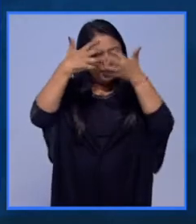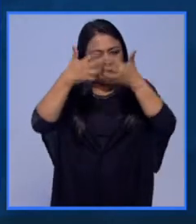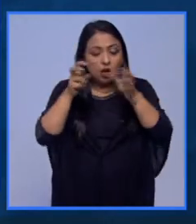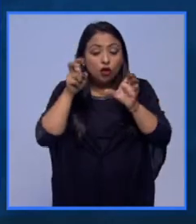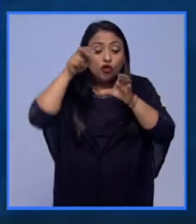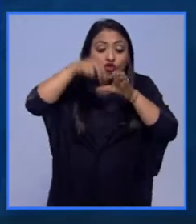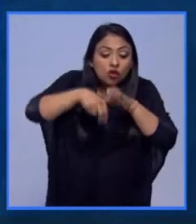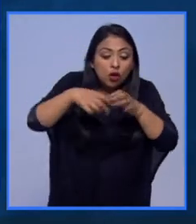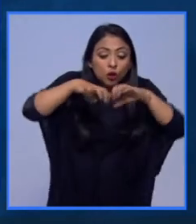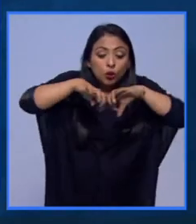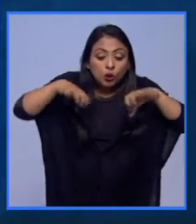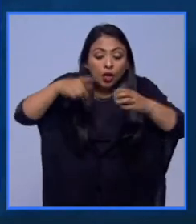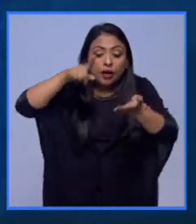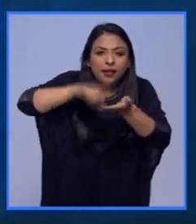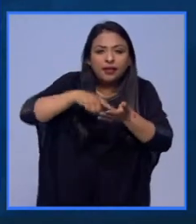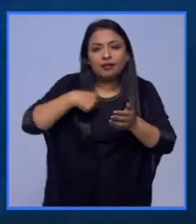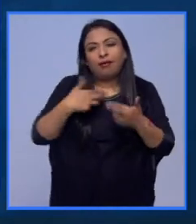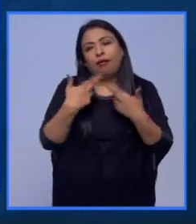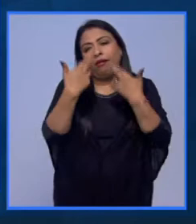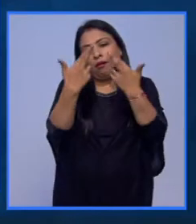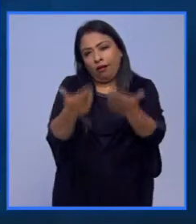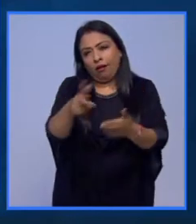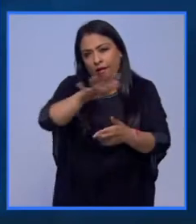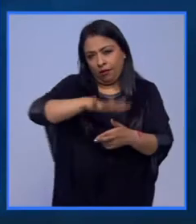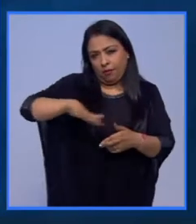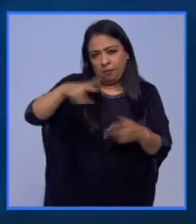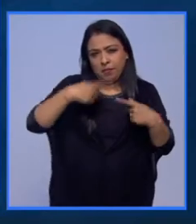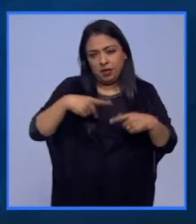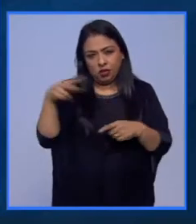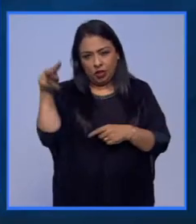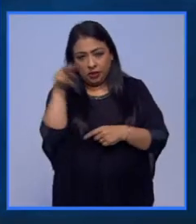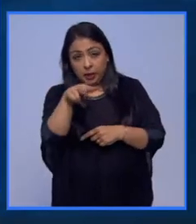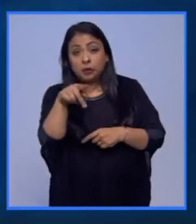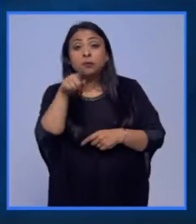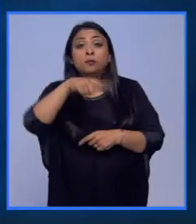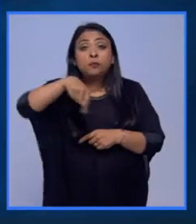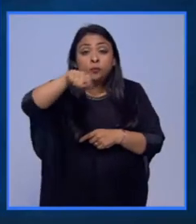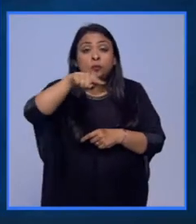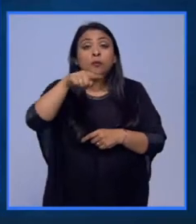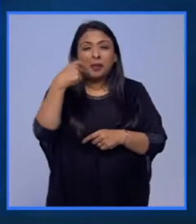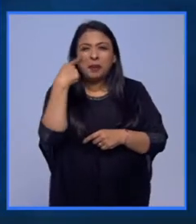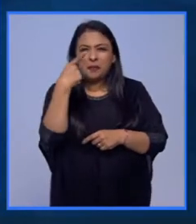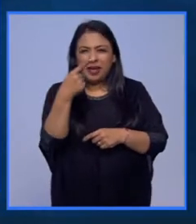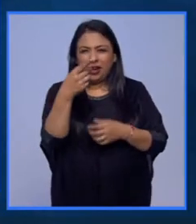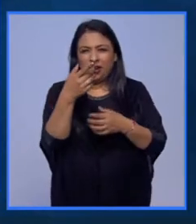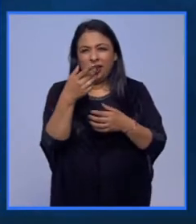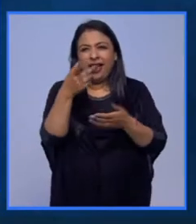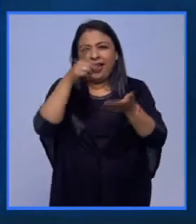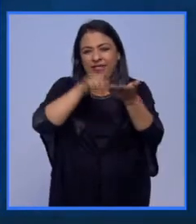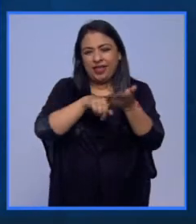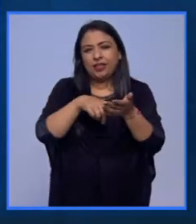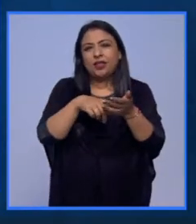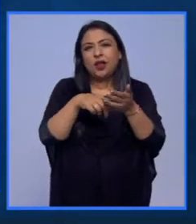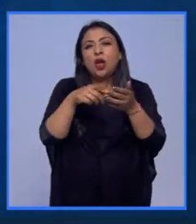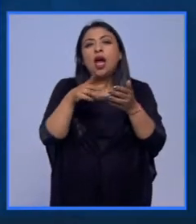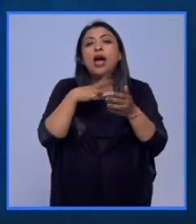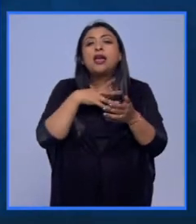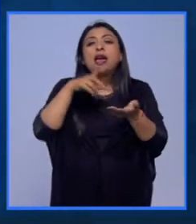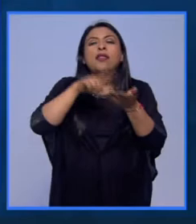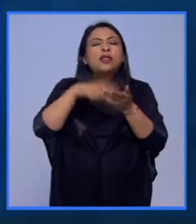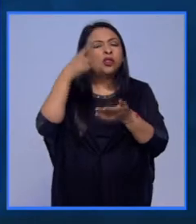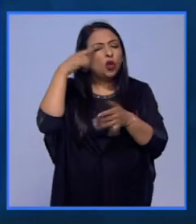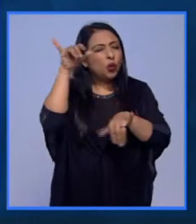pequeño regalo que les tengo público a ustedes. Sí, vieron la nota, en la nota hablo de una sustancia